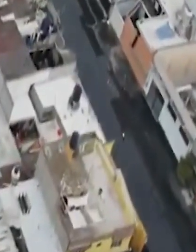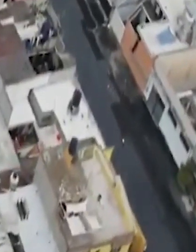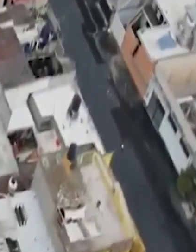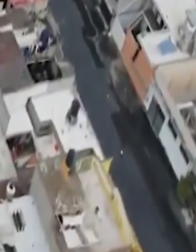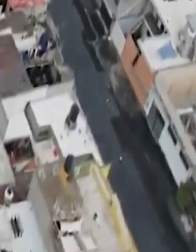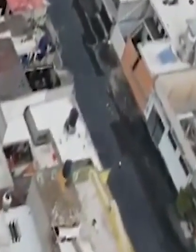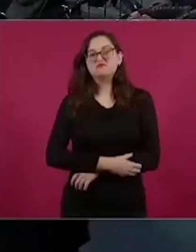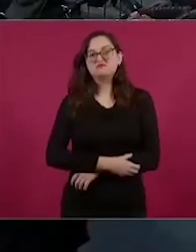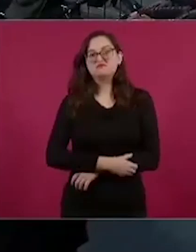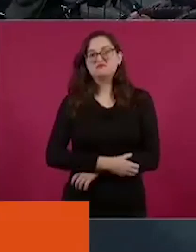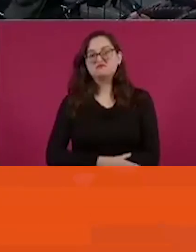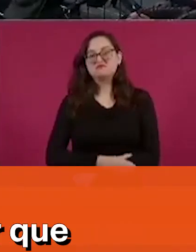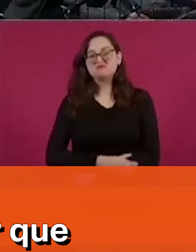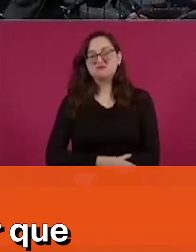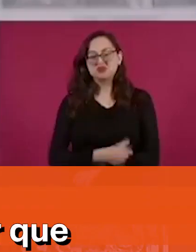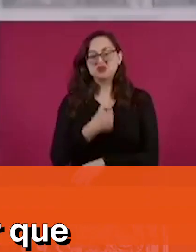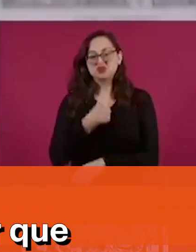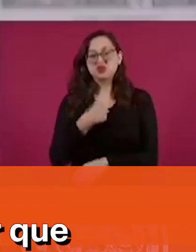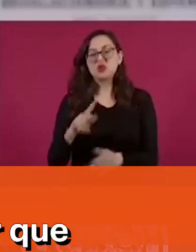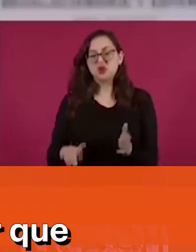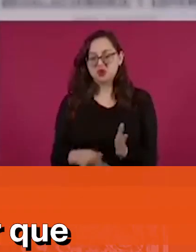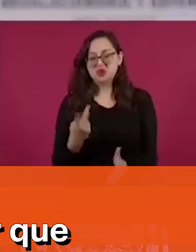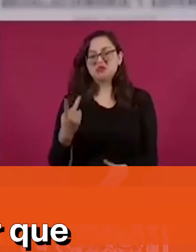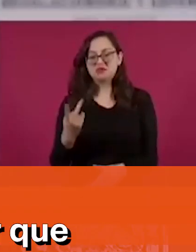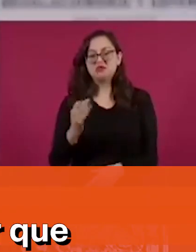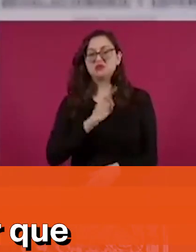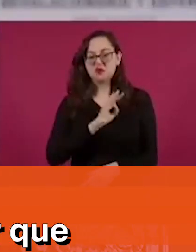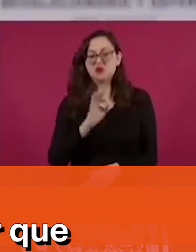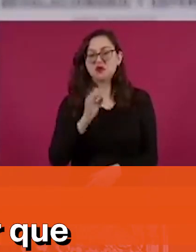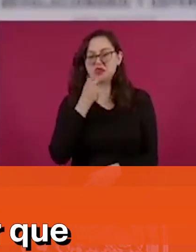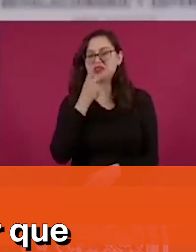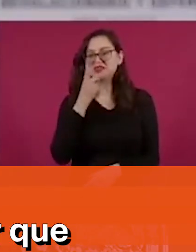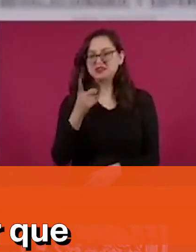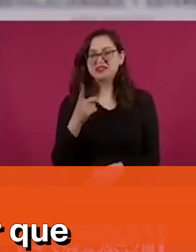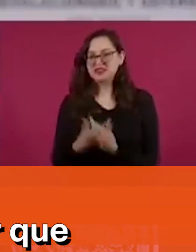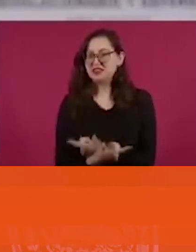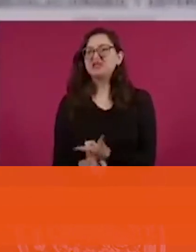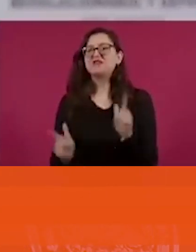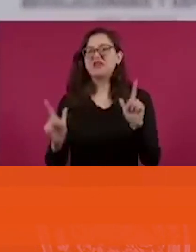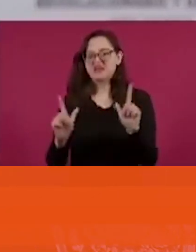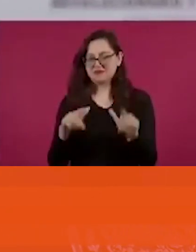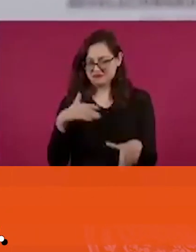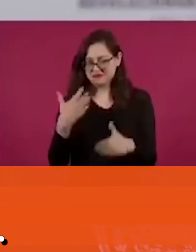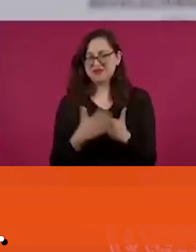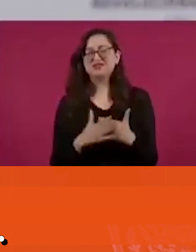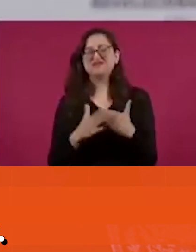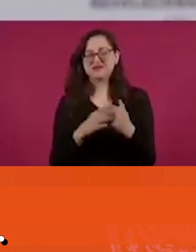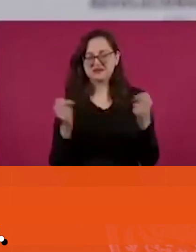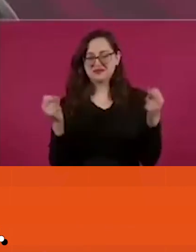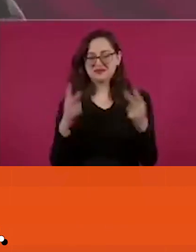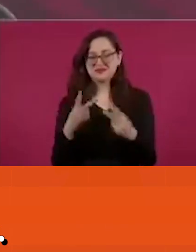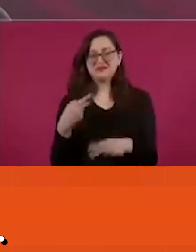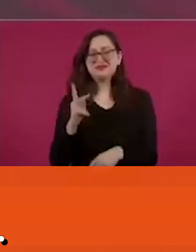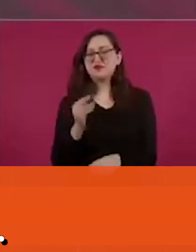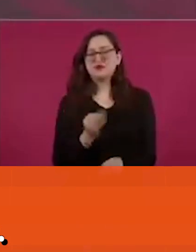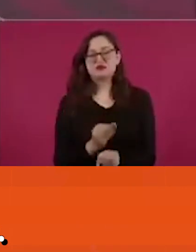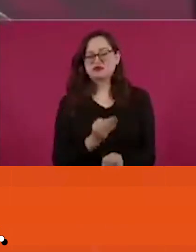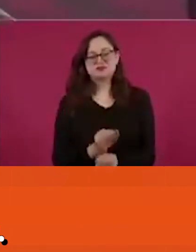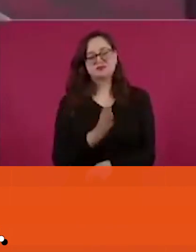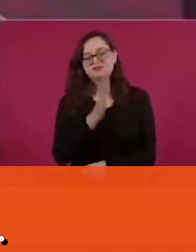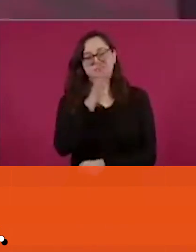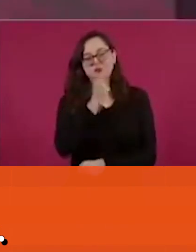escuela a la salida nos vemos este pero ahorita no puedo o